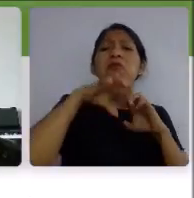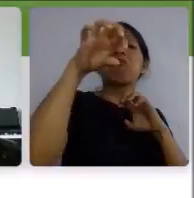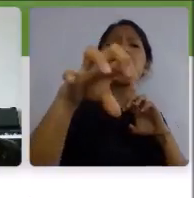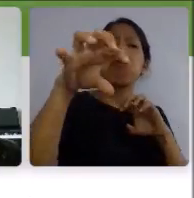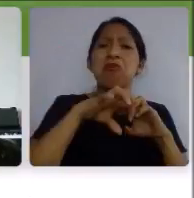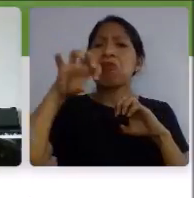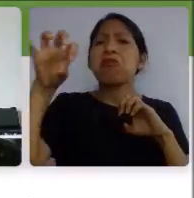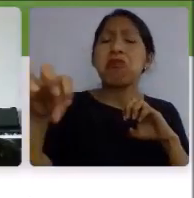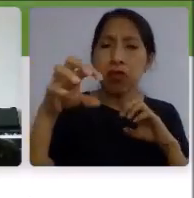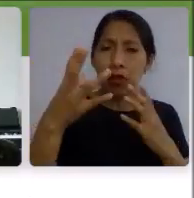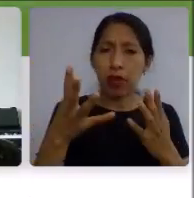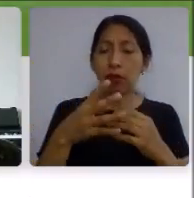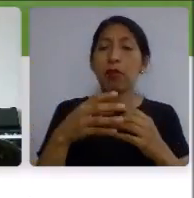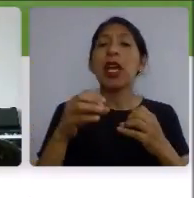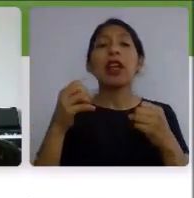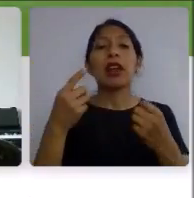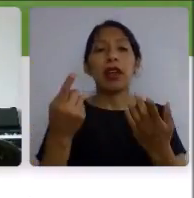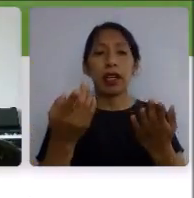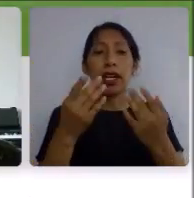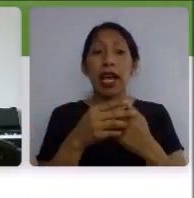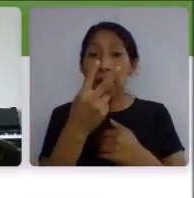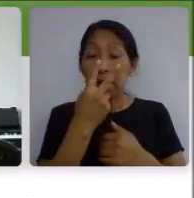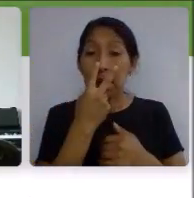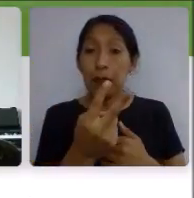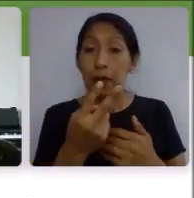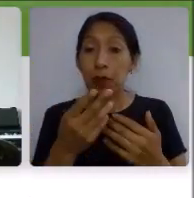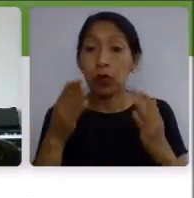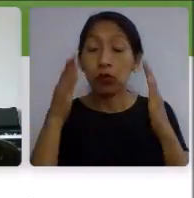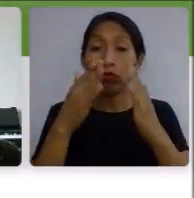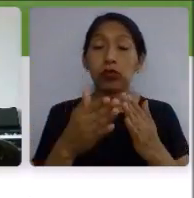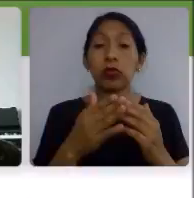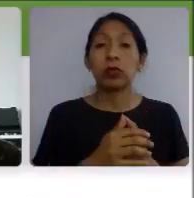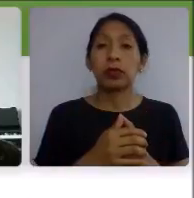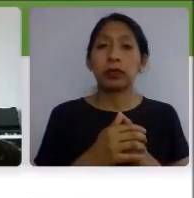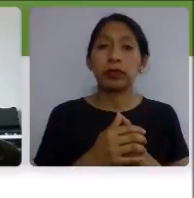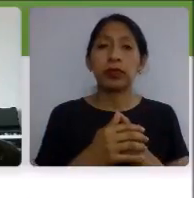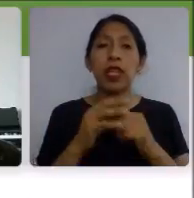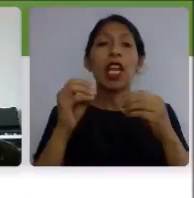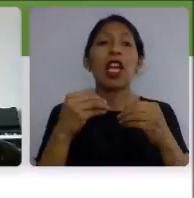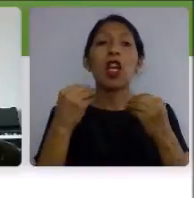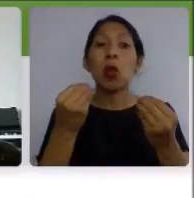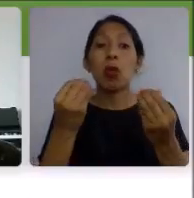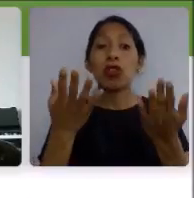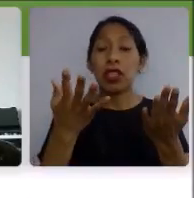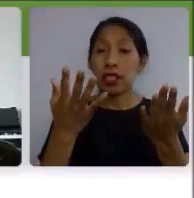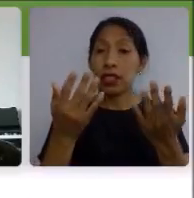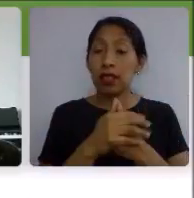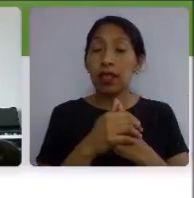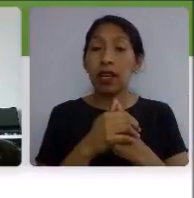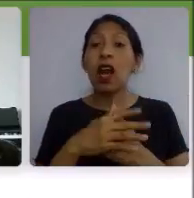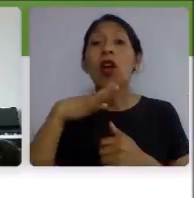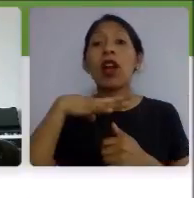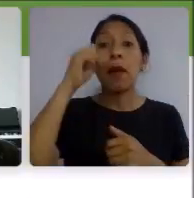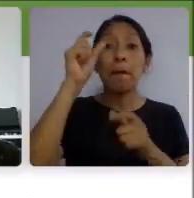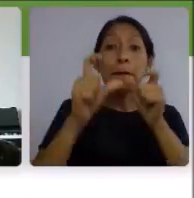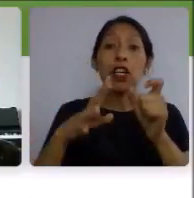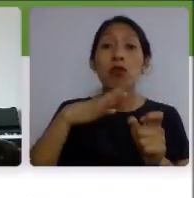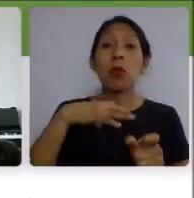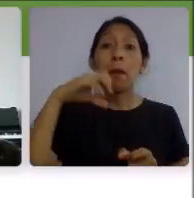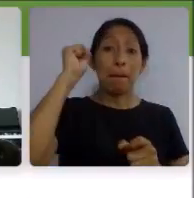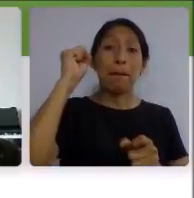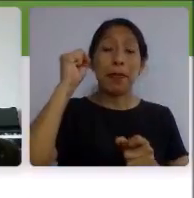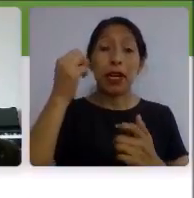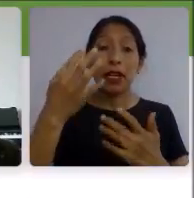Y enfocándonos en la intención de viaje, acá vemos cómo sería en comparación con los adultos, justo lo que estábamos mencionando. Centennials